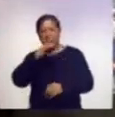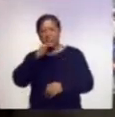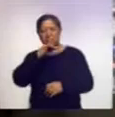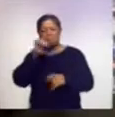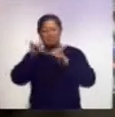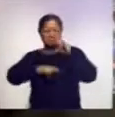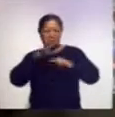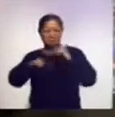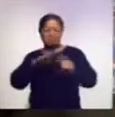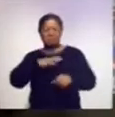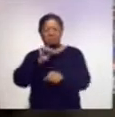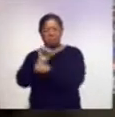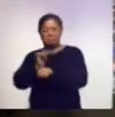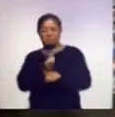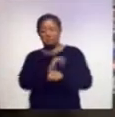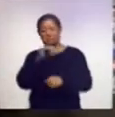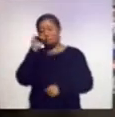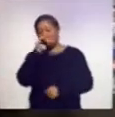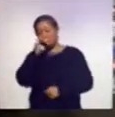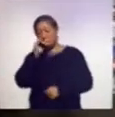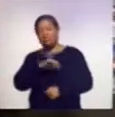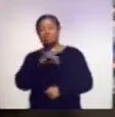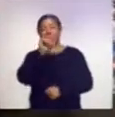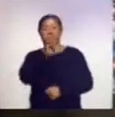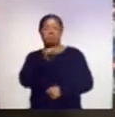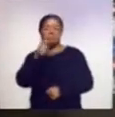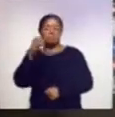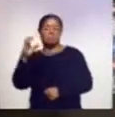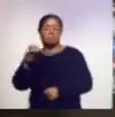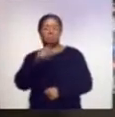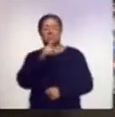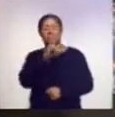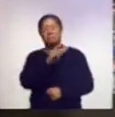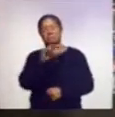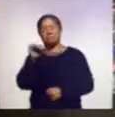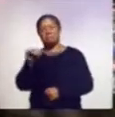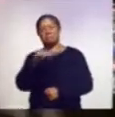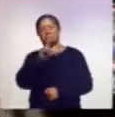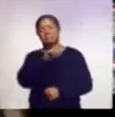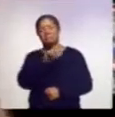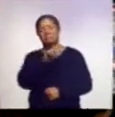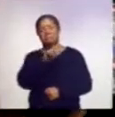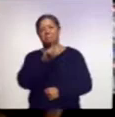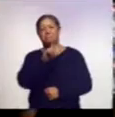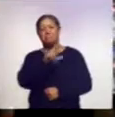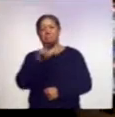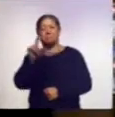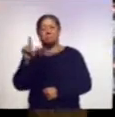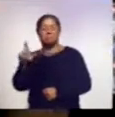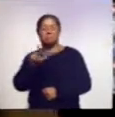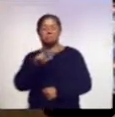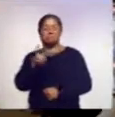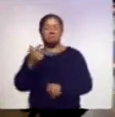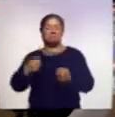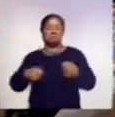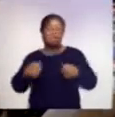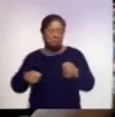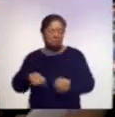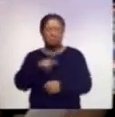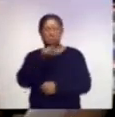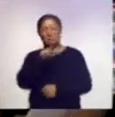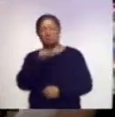se presentarán de manera gratuita Alex Sintec, Remix, Edwin Luna y La Tracalosa de Monterrey, Lupita